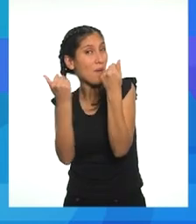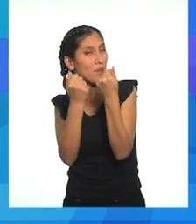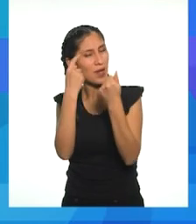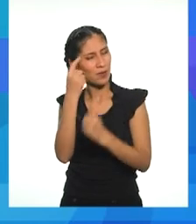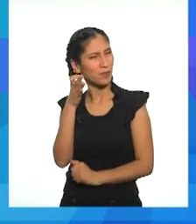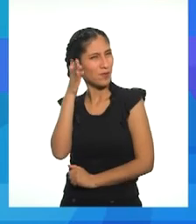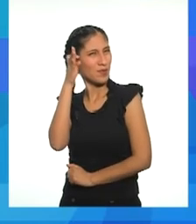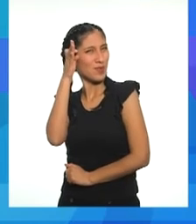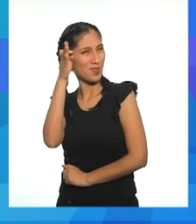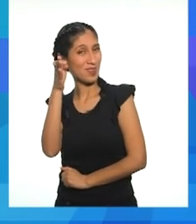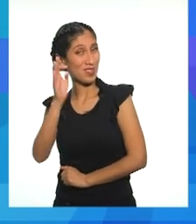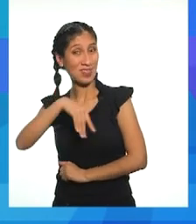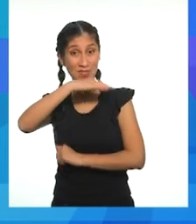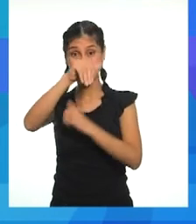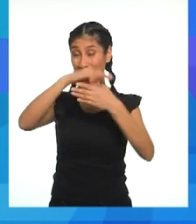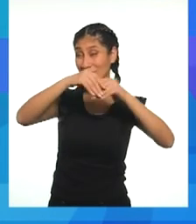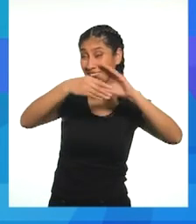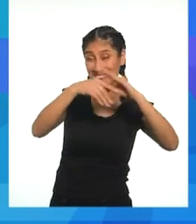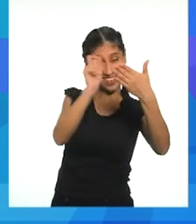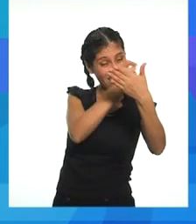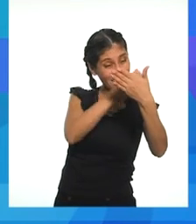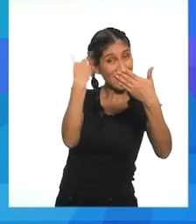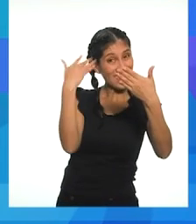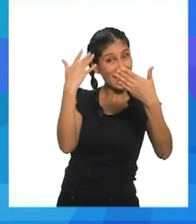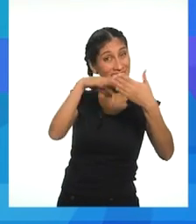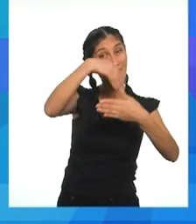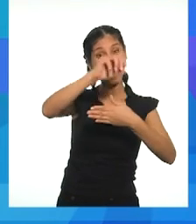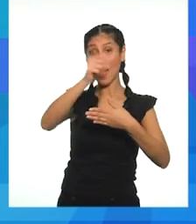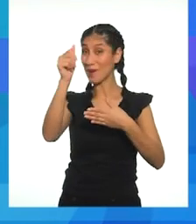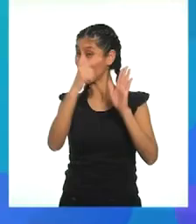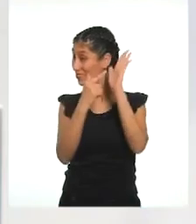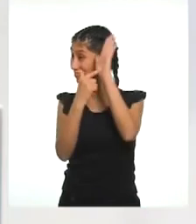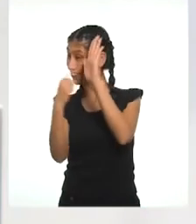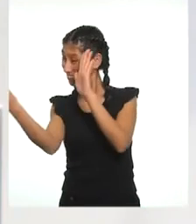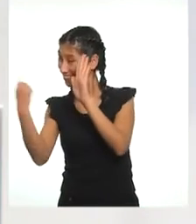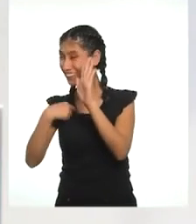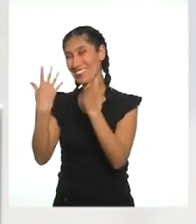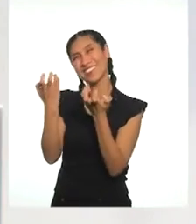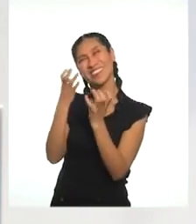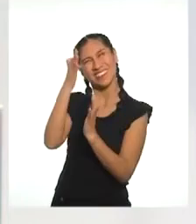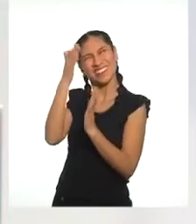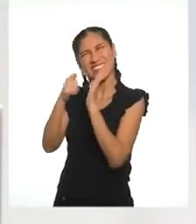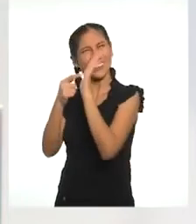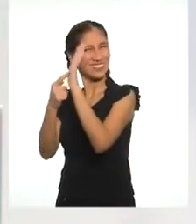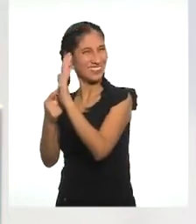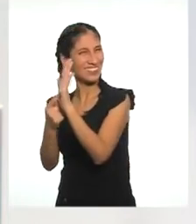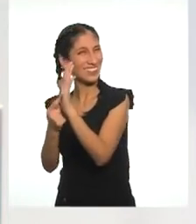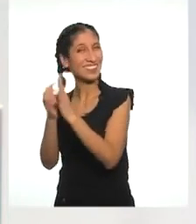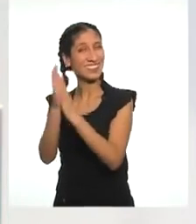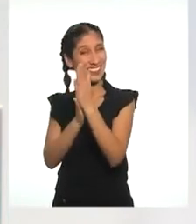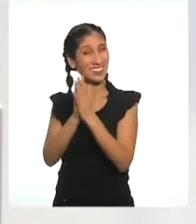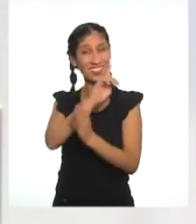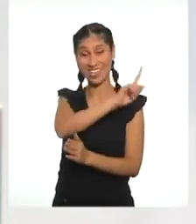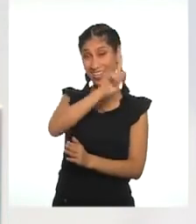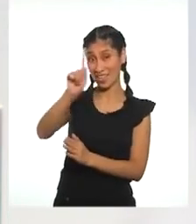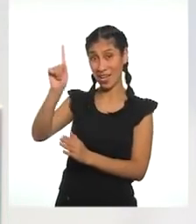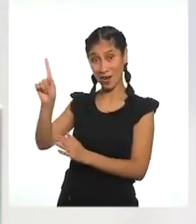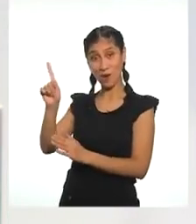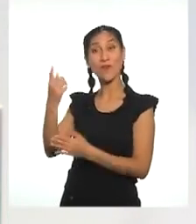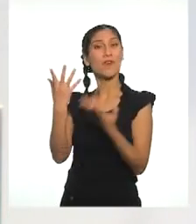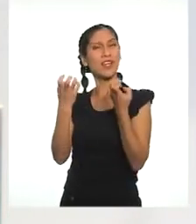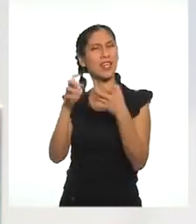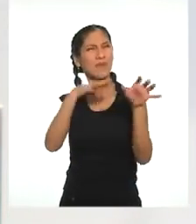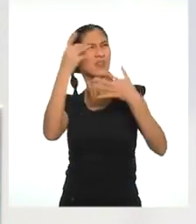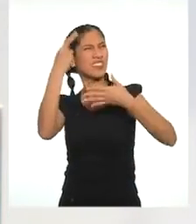cual compartir estos relatos puede ser un ejercicio muy valioso para conocer qué es lo que esperan cada uno de